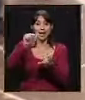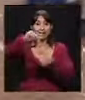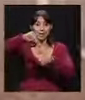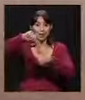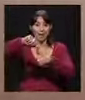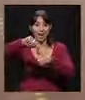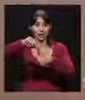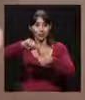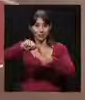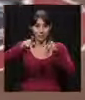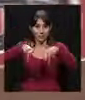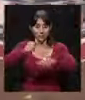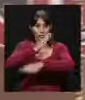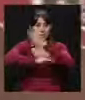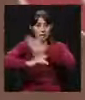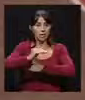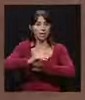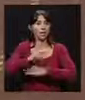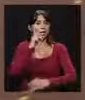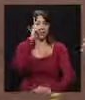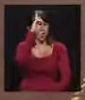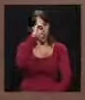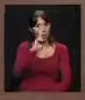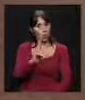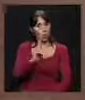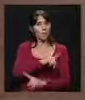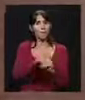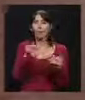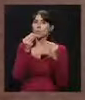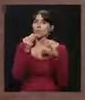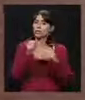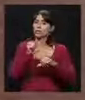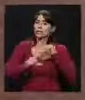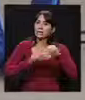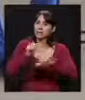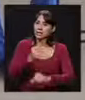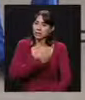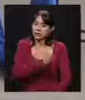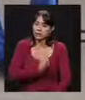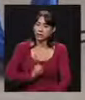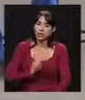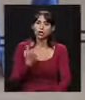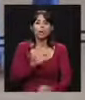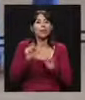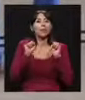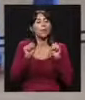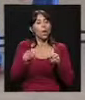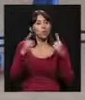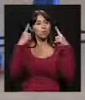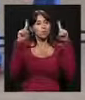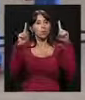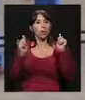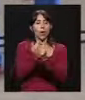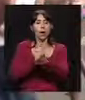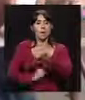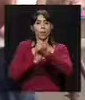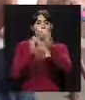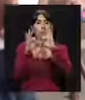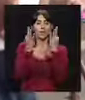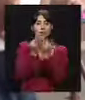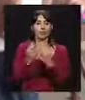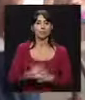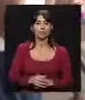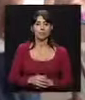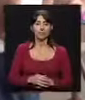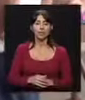además de grandes emociones los pares centroamericanos permitieron a los amantes del deporte conocer otras disciplinas tal es el caso